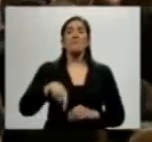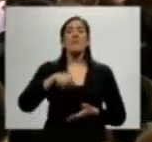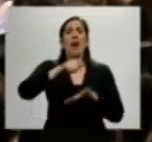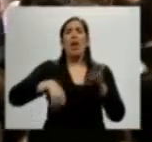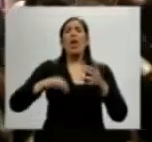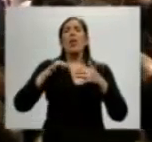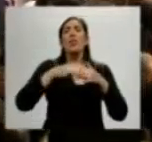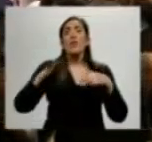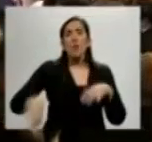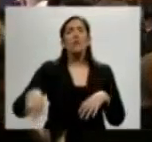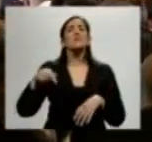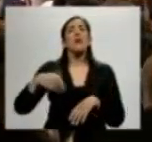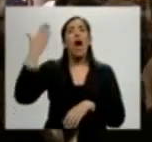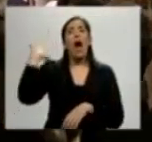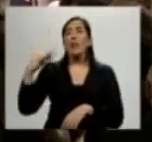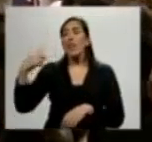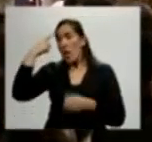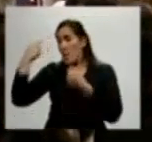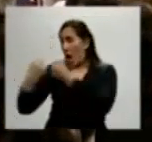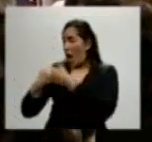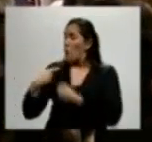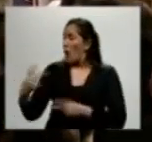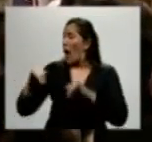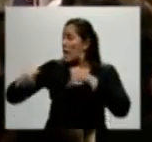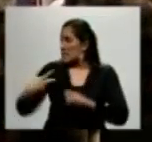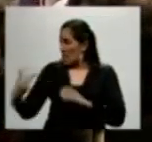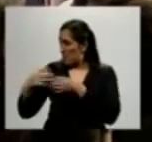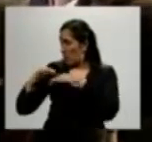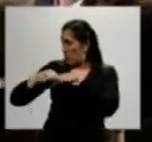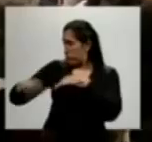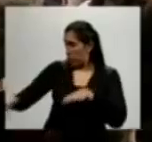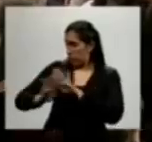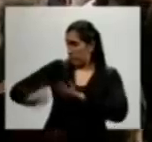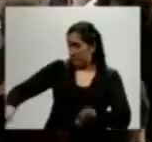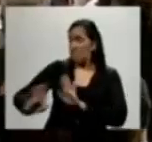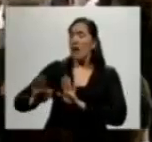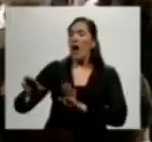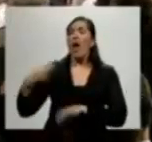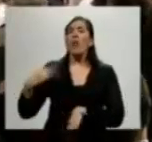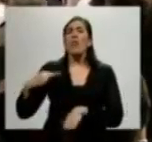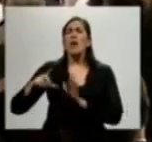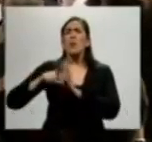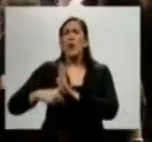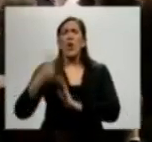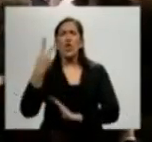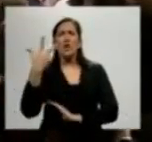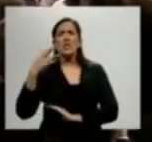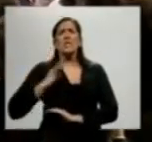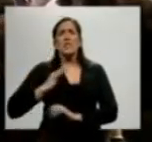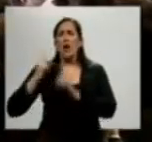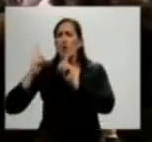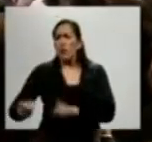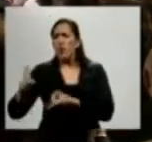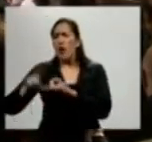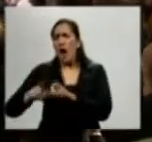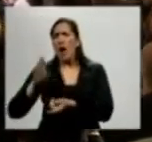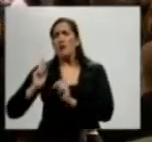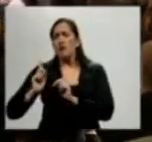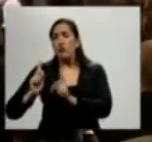por mutuo consentimiento, pero tenía que tener, si no recuerdo mal, 2 años o 3 de antigüedad,